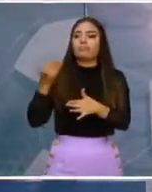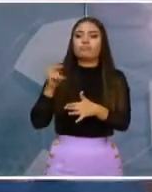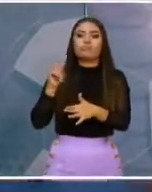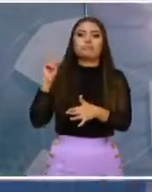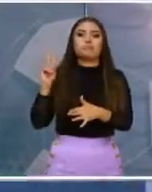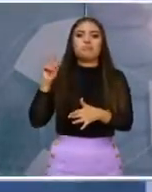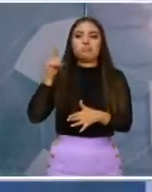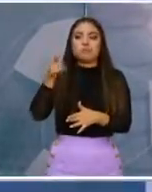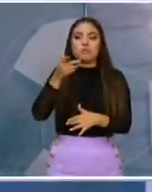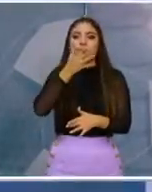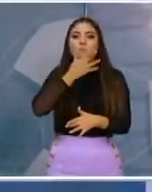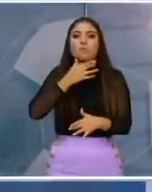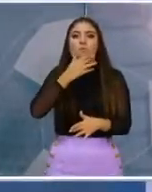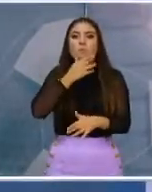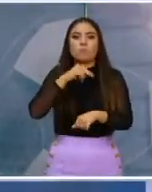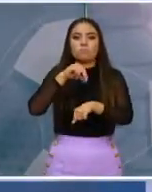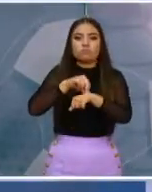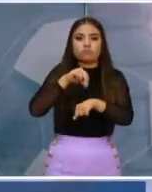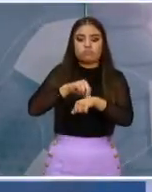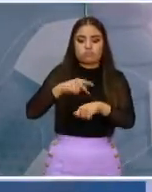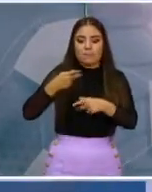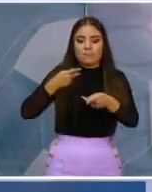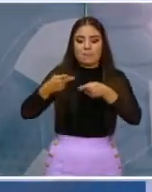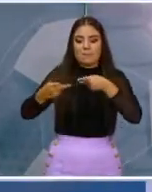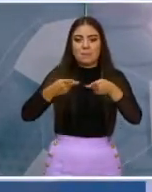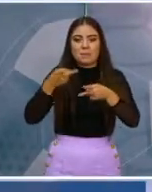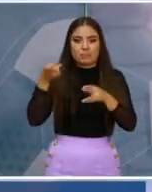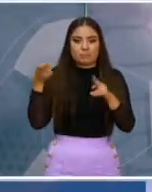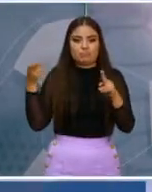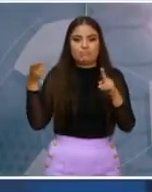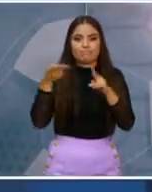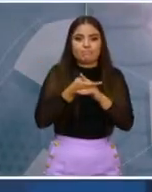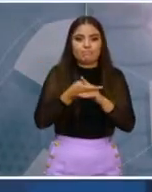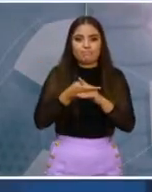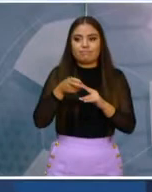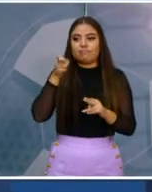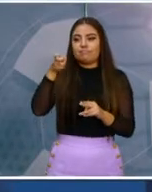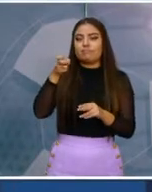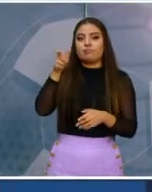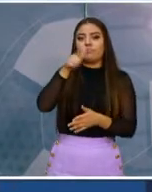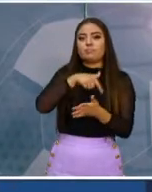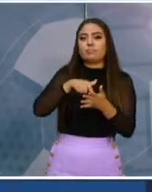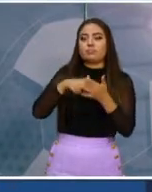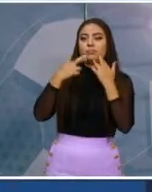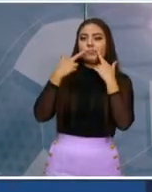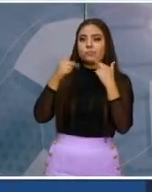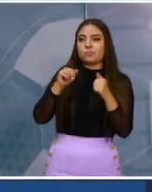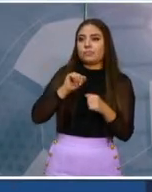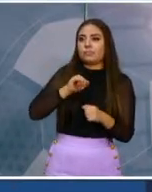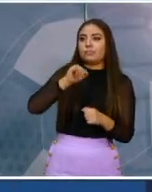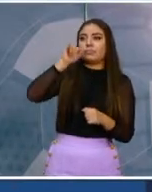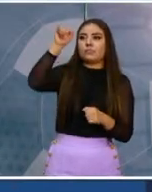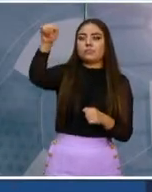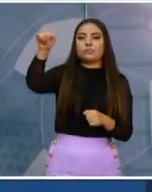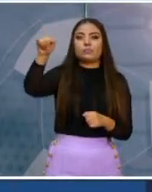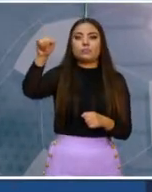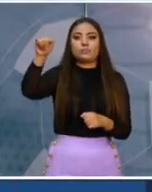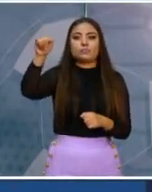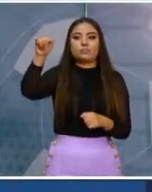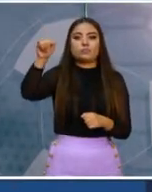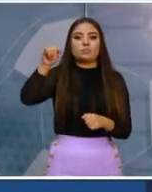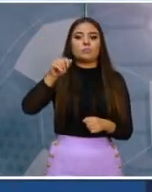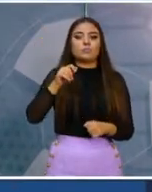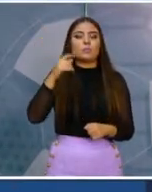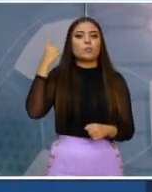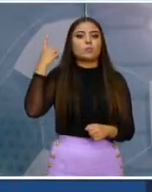un joven médico que realizaba su pasantía en una clínica rural del ejido El Brillante, municipio de Pueblo Nuevo, Durango, quien